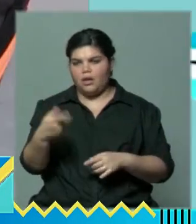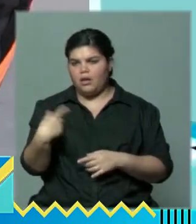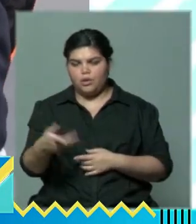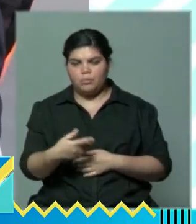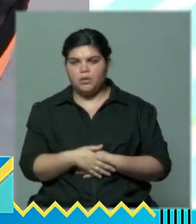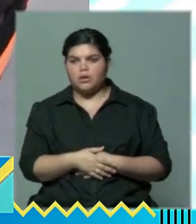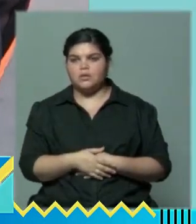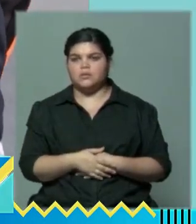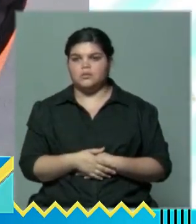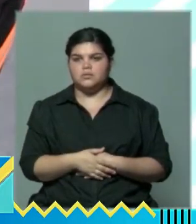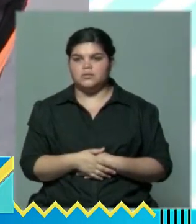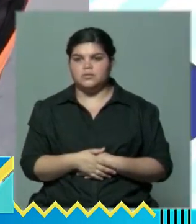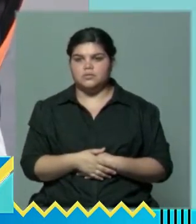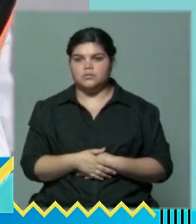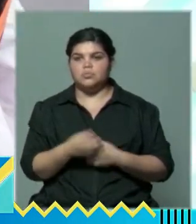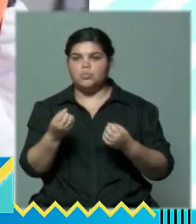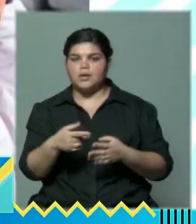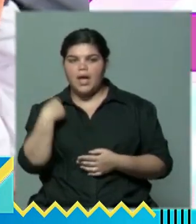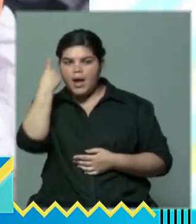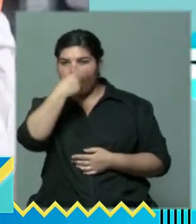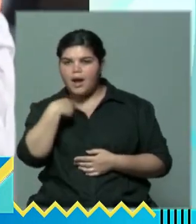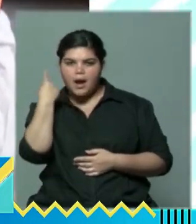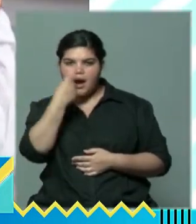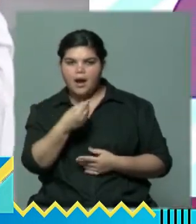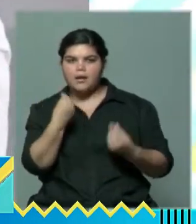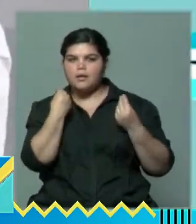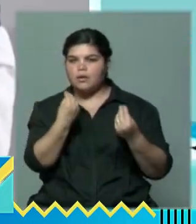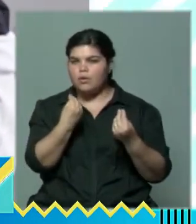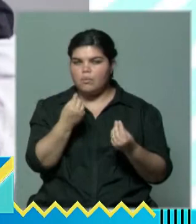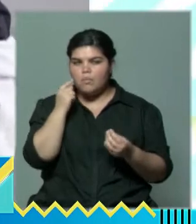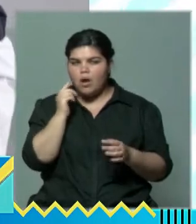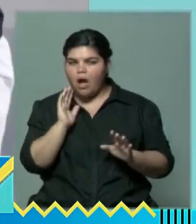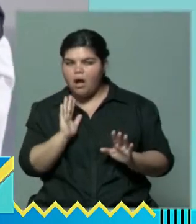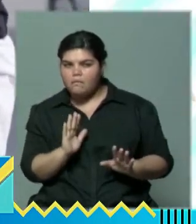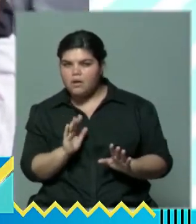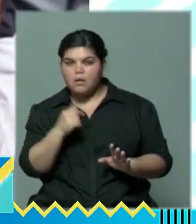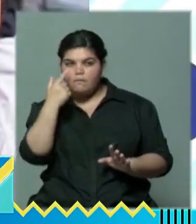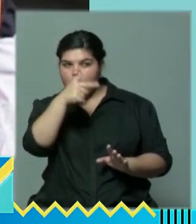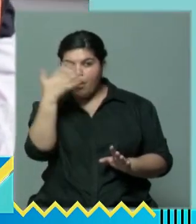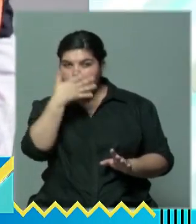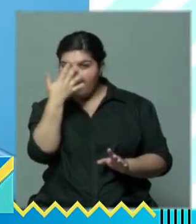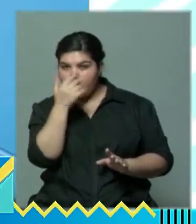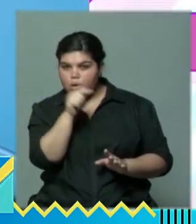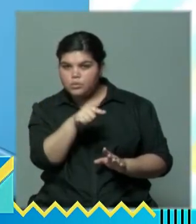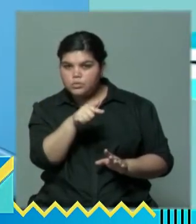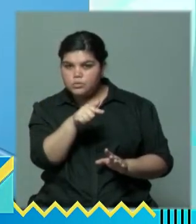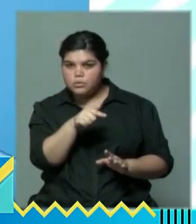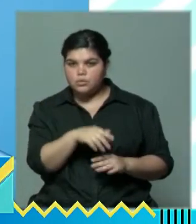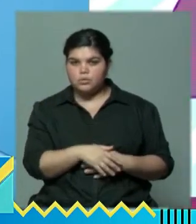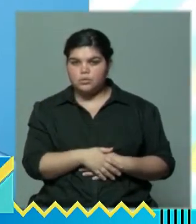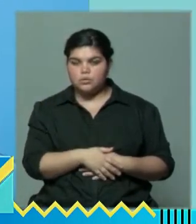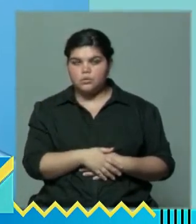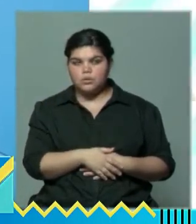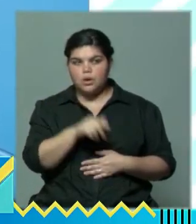criterio de la cara, portación de rostro. Si vos sos morocho, tenés